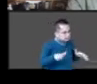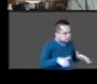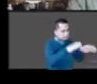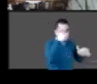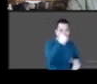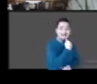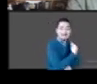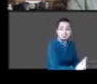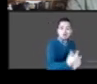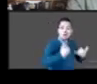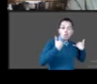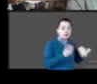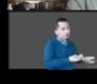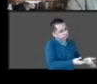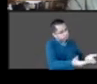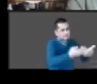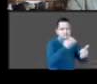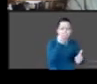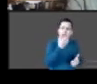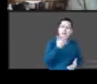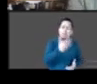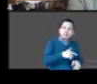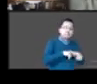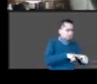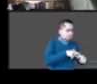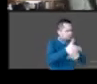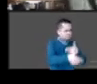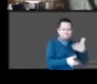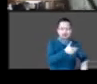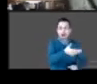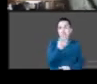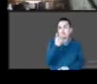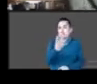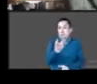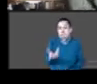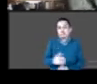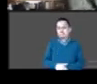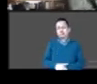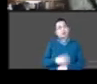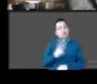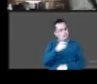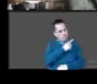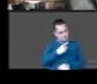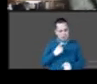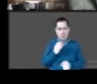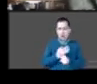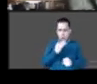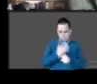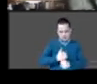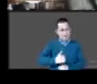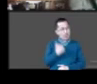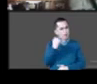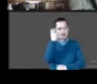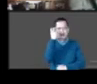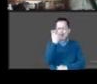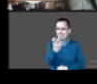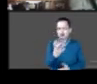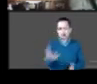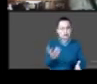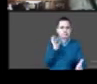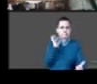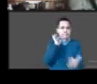niños y adolescentes del país para que reitero pues aprovechemos ya esta última parte del bono demográfico lo cual será